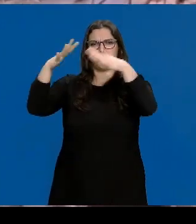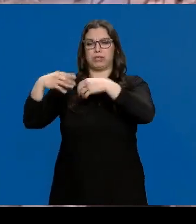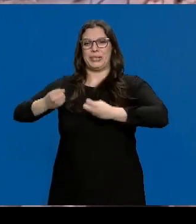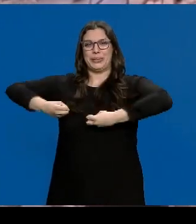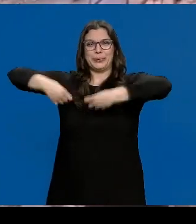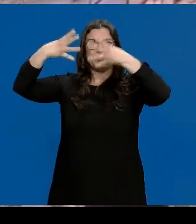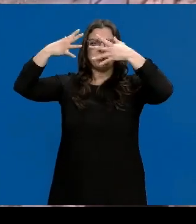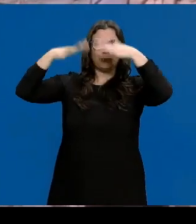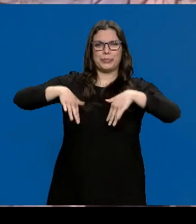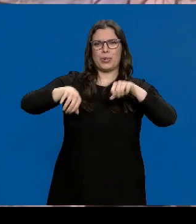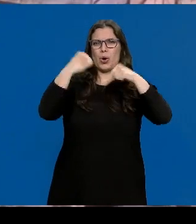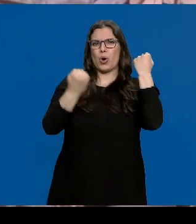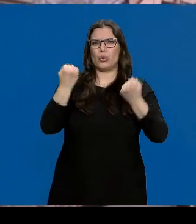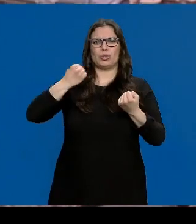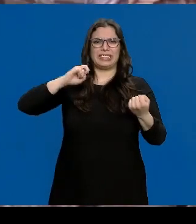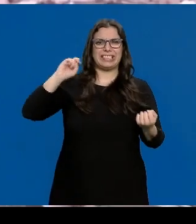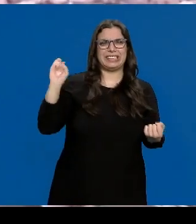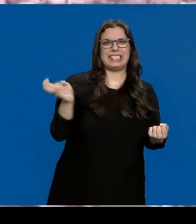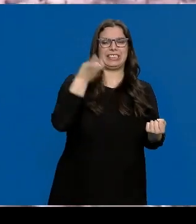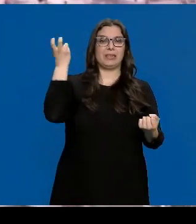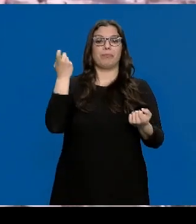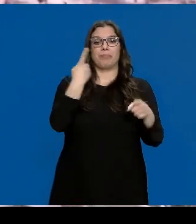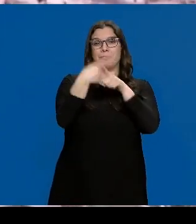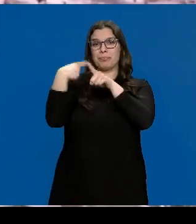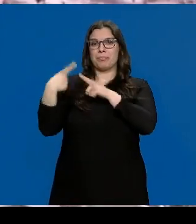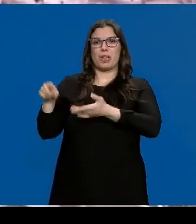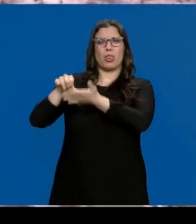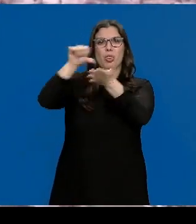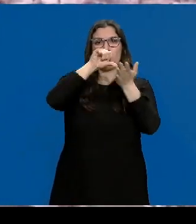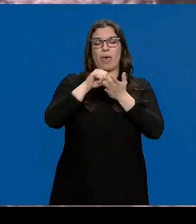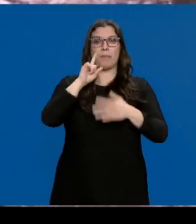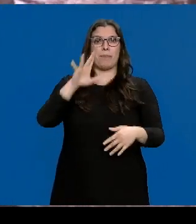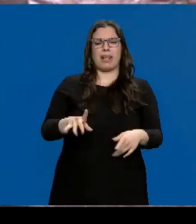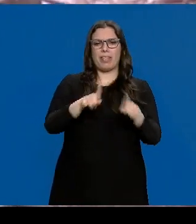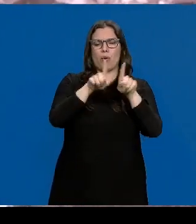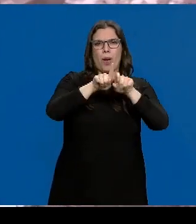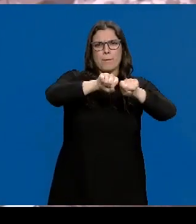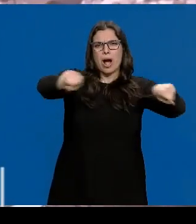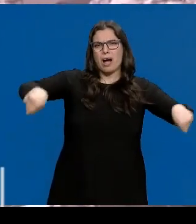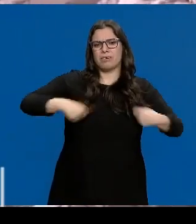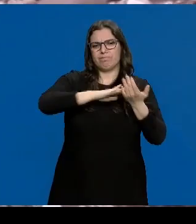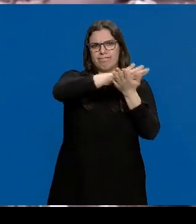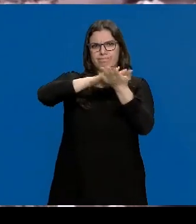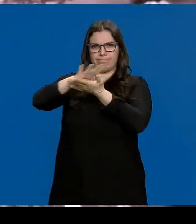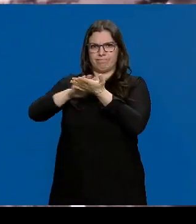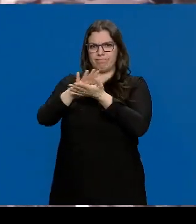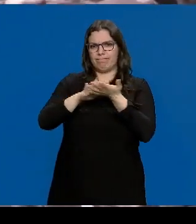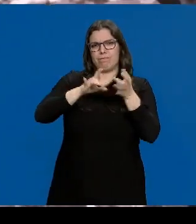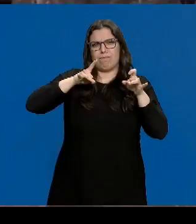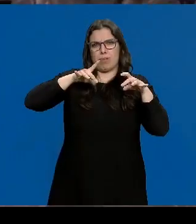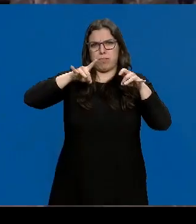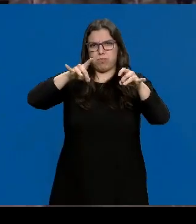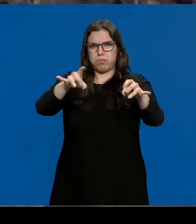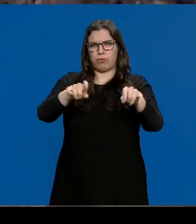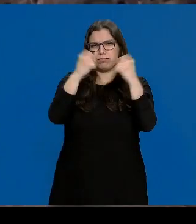de viviendas, coches, edificios, como ella, otras muchas ciudades parecen ciudades fantasma, destruidas por los bombardeos que